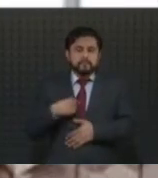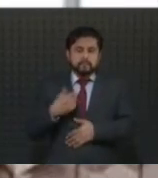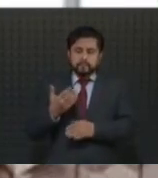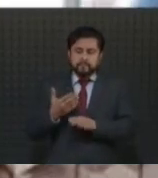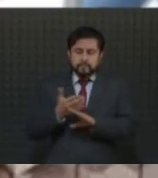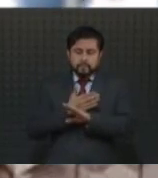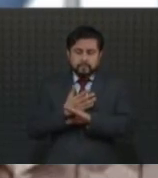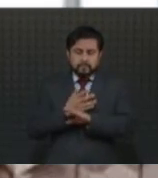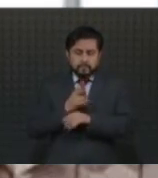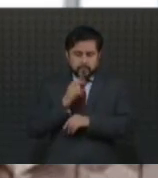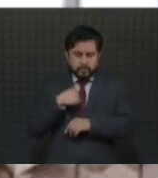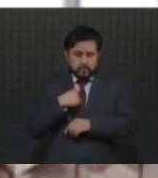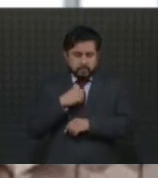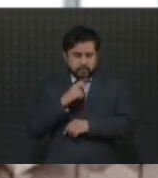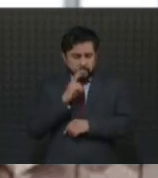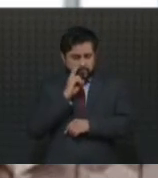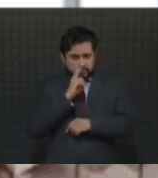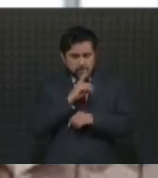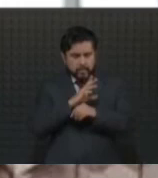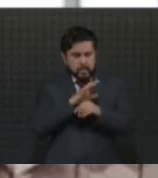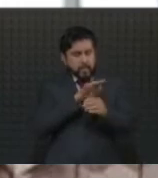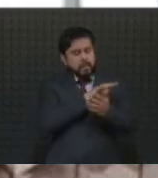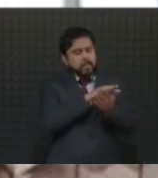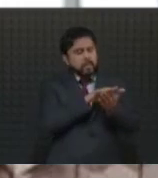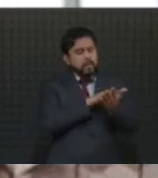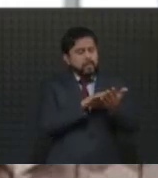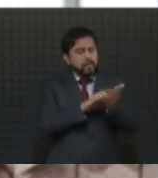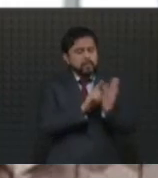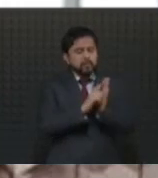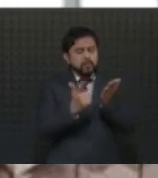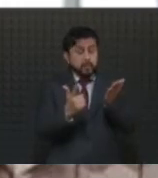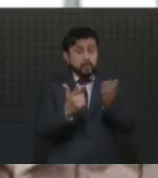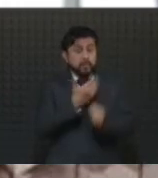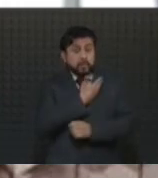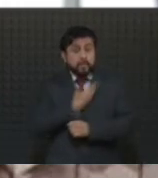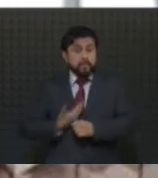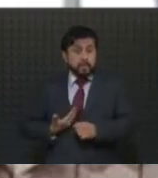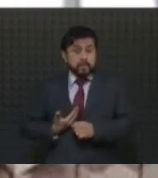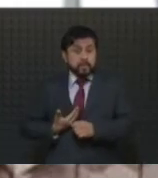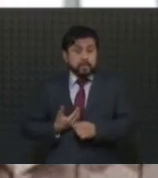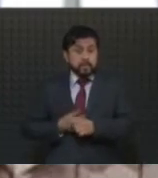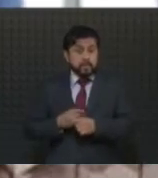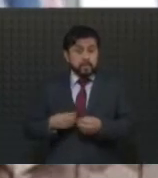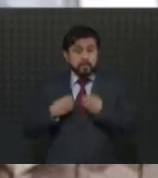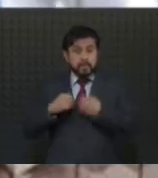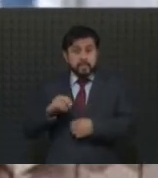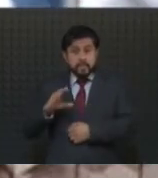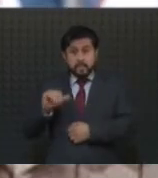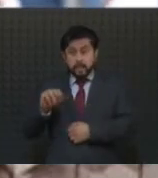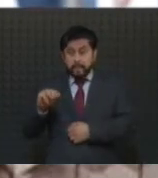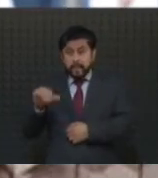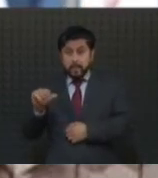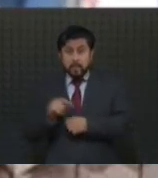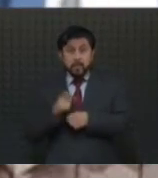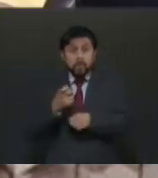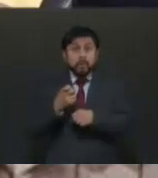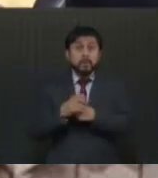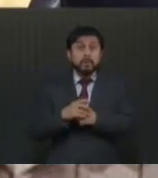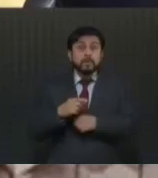libro de A la mitad del camino de nuestro presidente Andrés Manuel López Obrador. Y él dice, que desde aquí le enviamos un